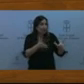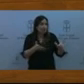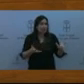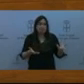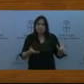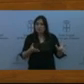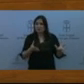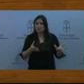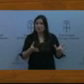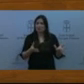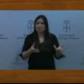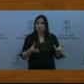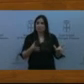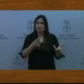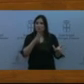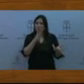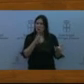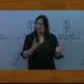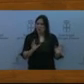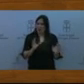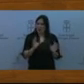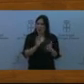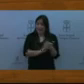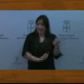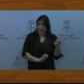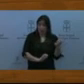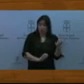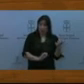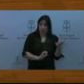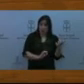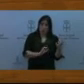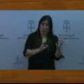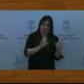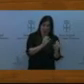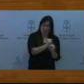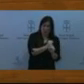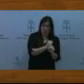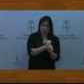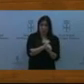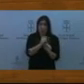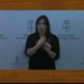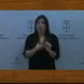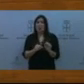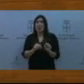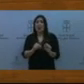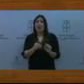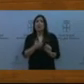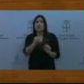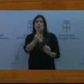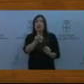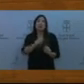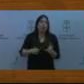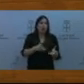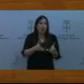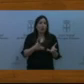el texto, se cuestiona el alcance, se cuestiona si va a servir para algo y, sin embargo, luego se va a